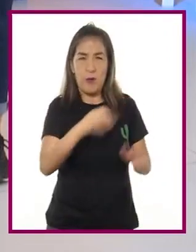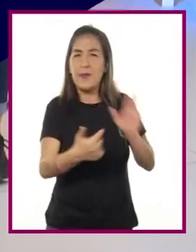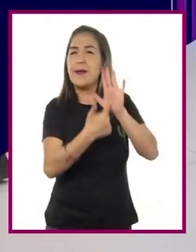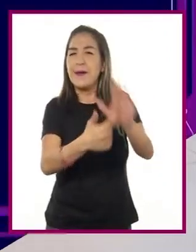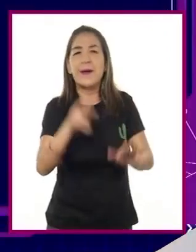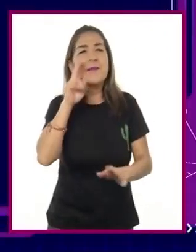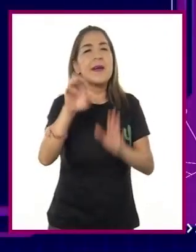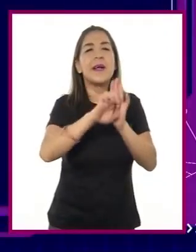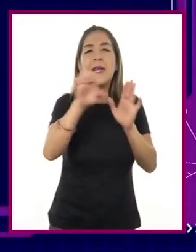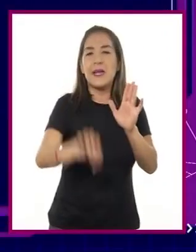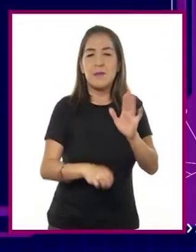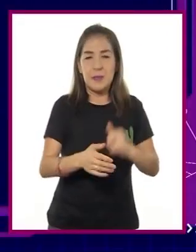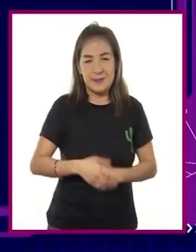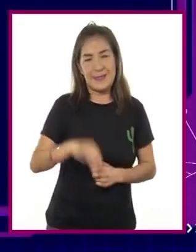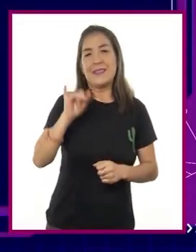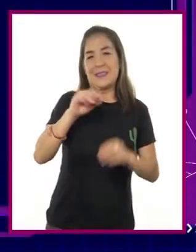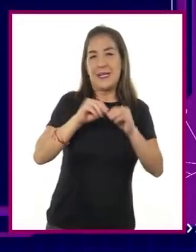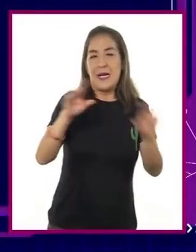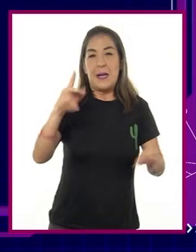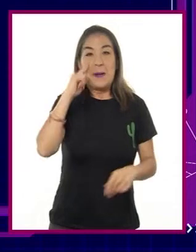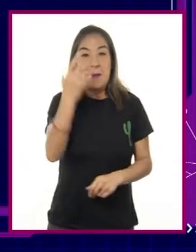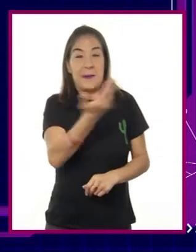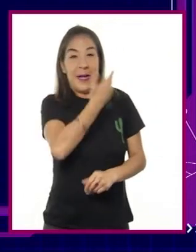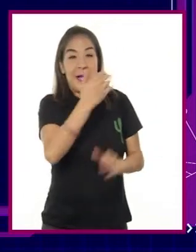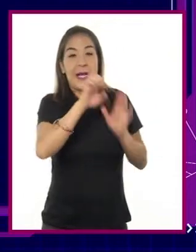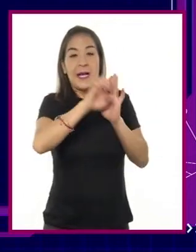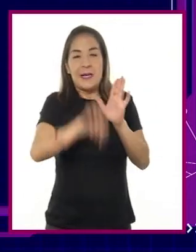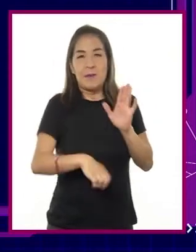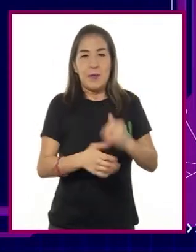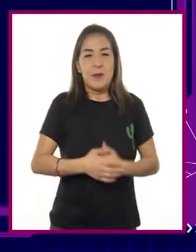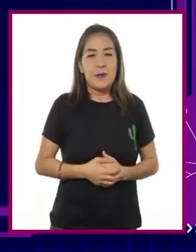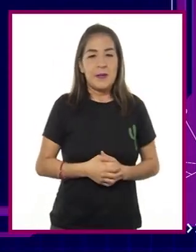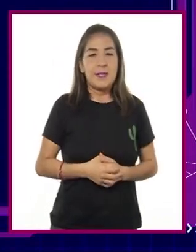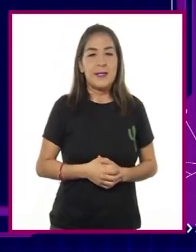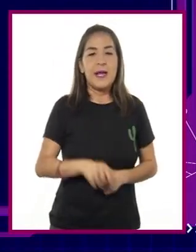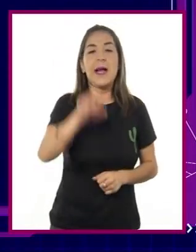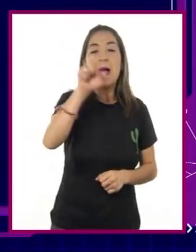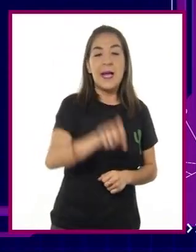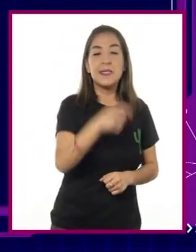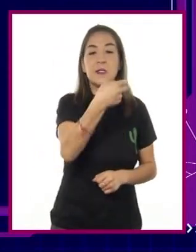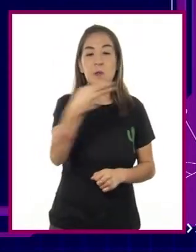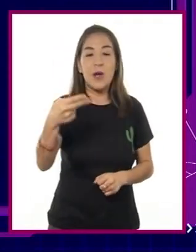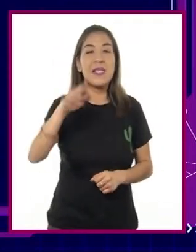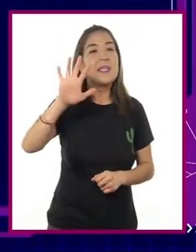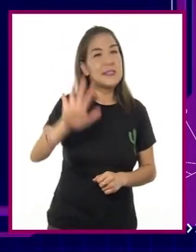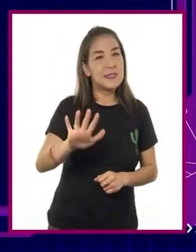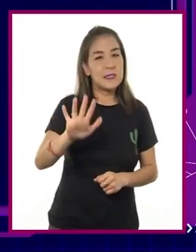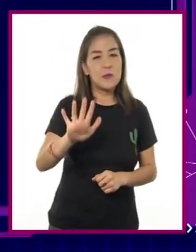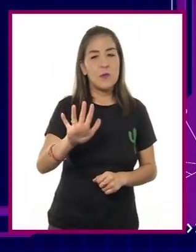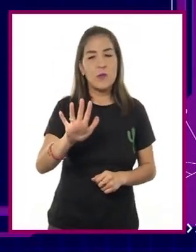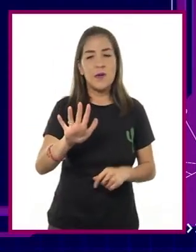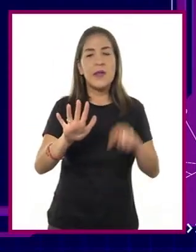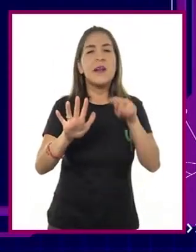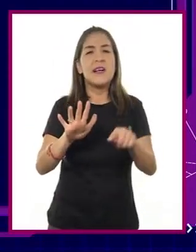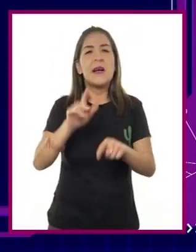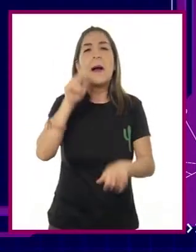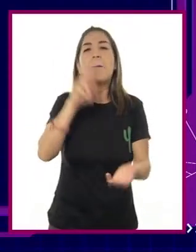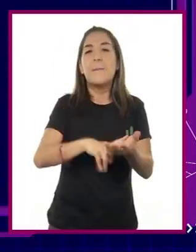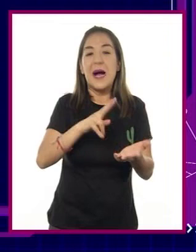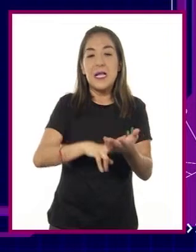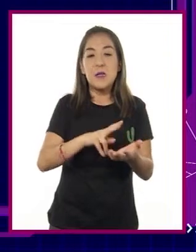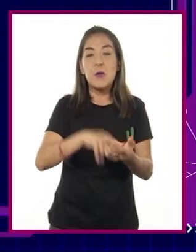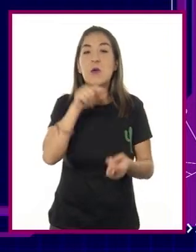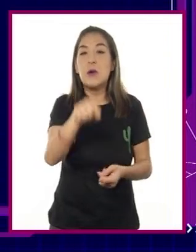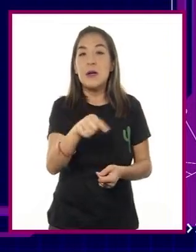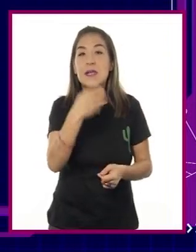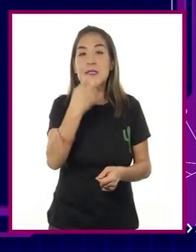ejemplo? Claro, en el siguiente ejemplo tenemos la ecuación x igual a 5, donde sabemos que el valor de la